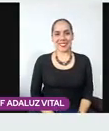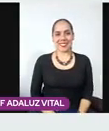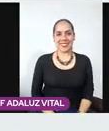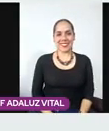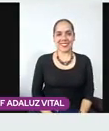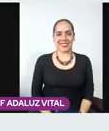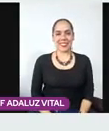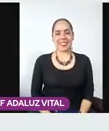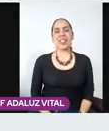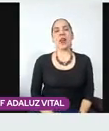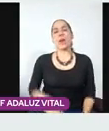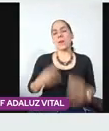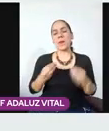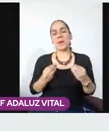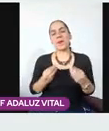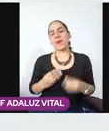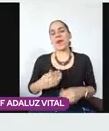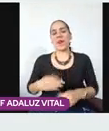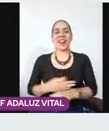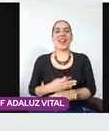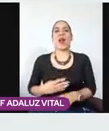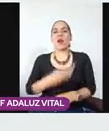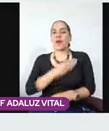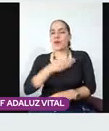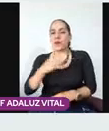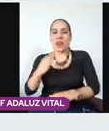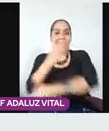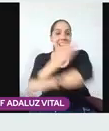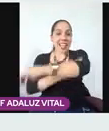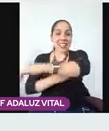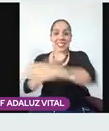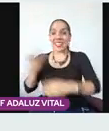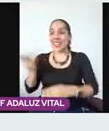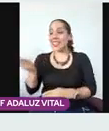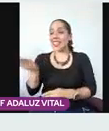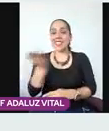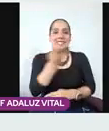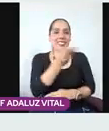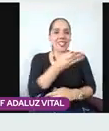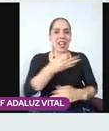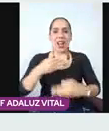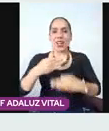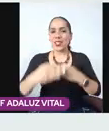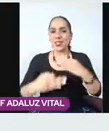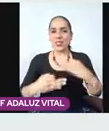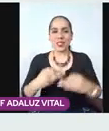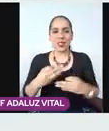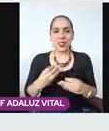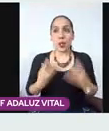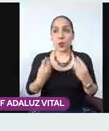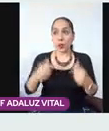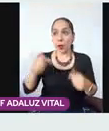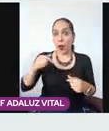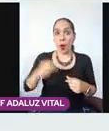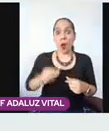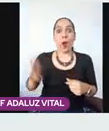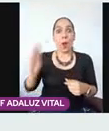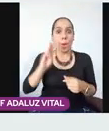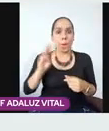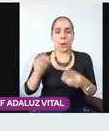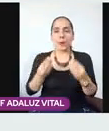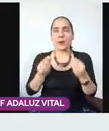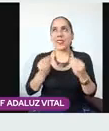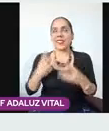Muy buenas tardes, tengan todas y todos ustedes en este hermosísimo miércoles 8 de